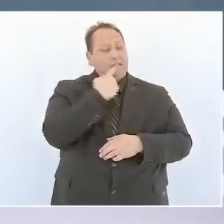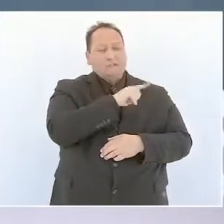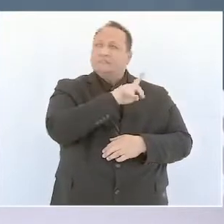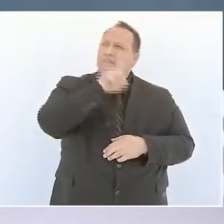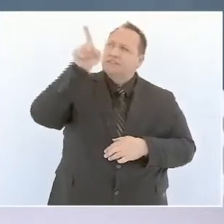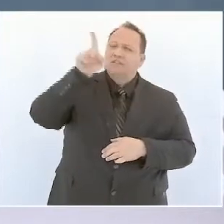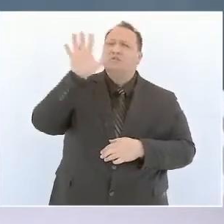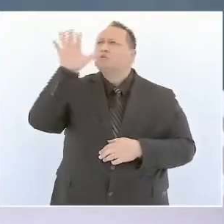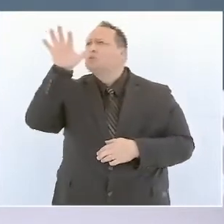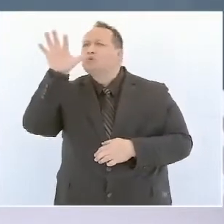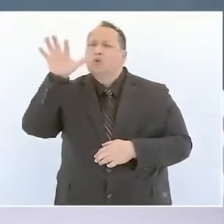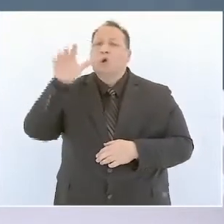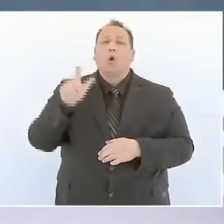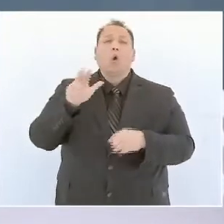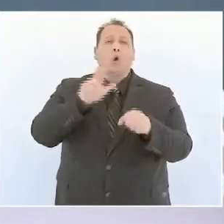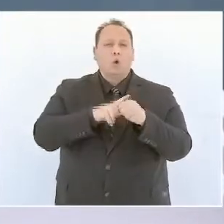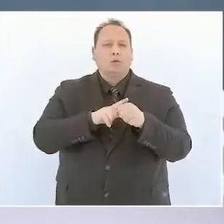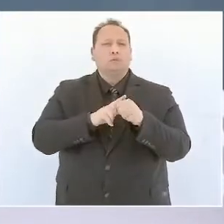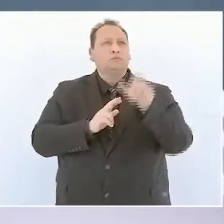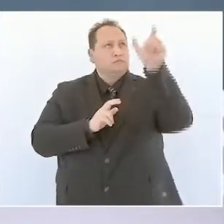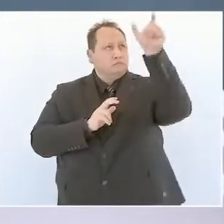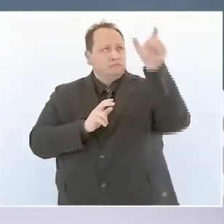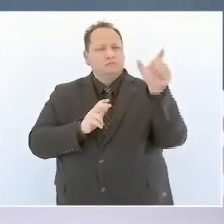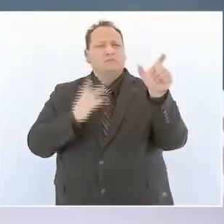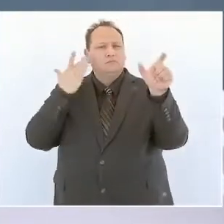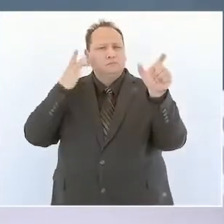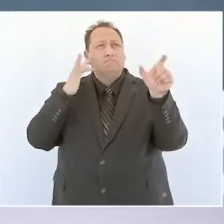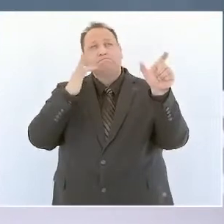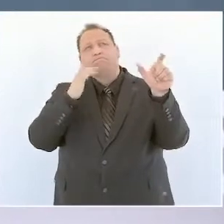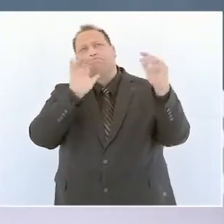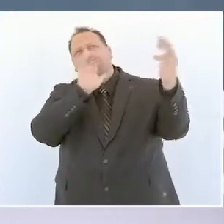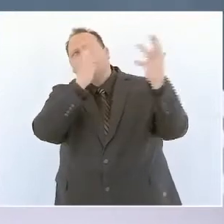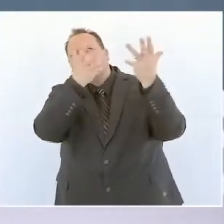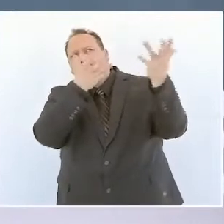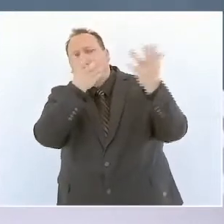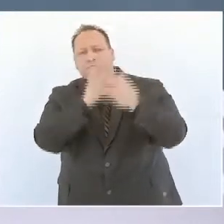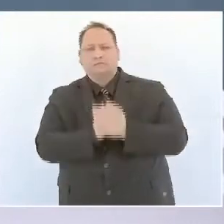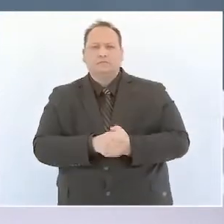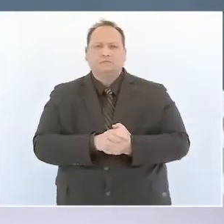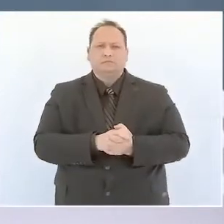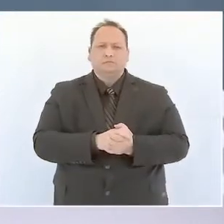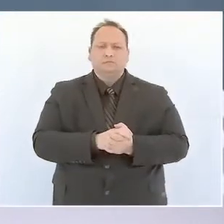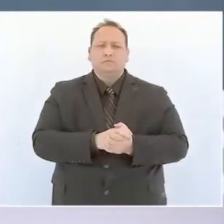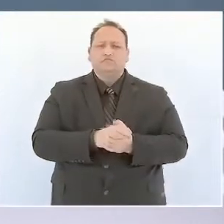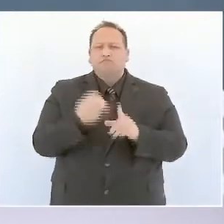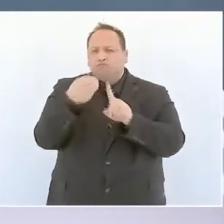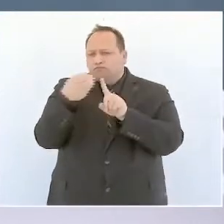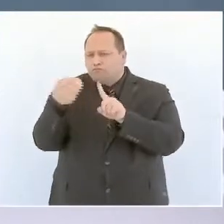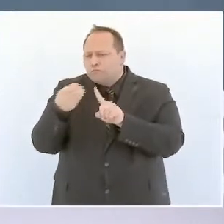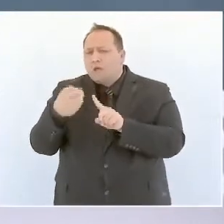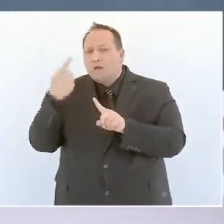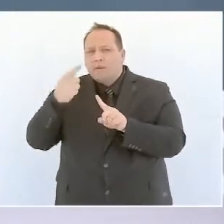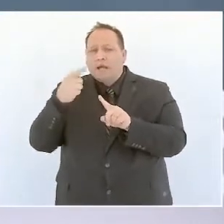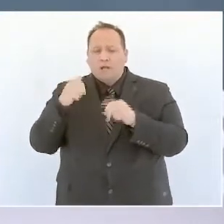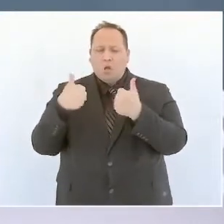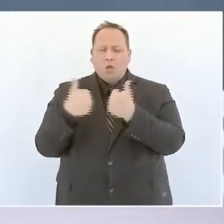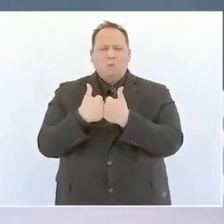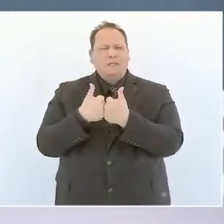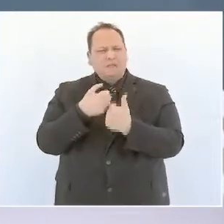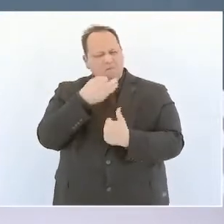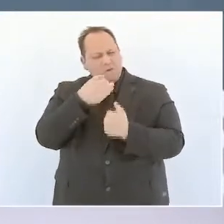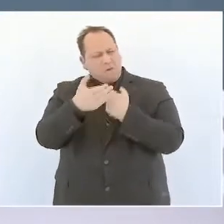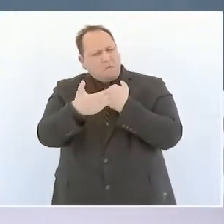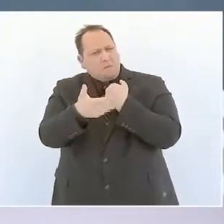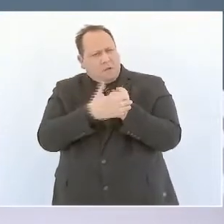que busque al gobernador de California y se hagan los trámites para abrir lo más pronto